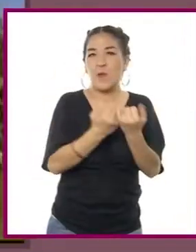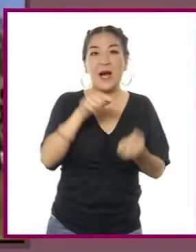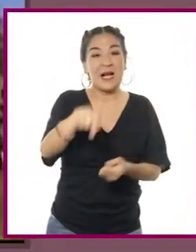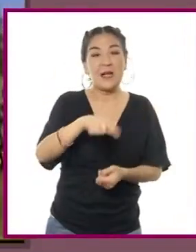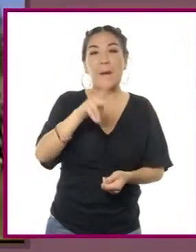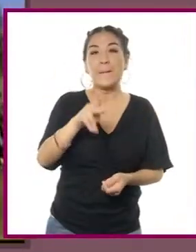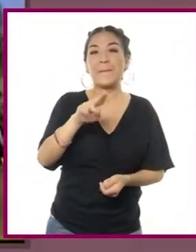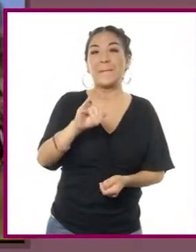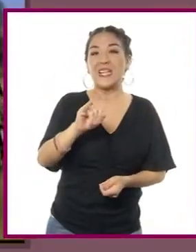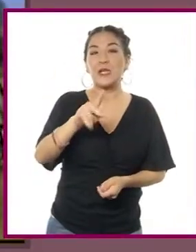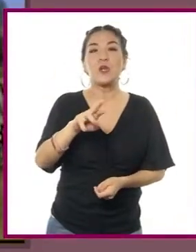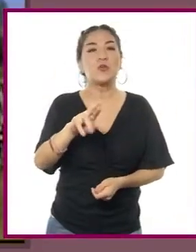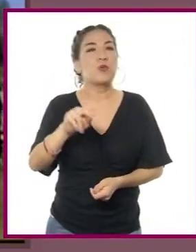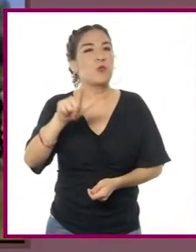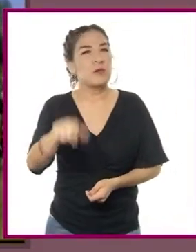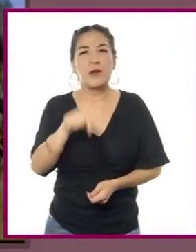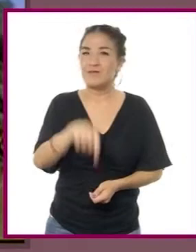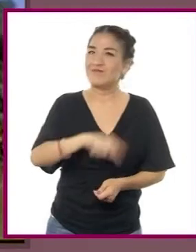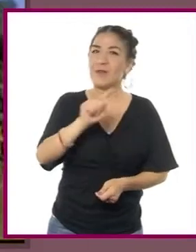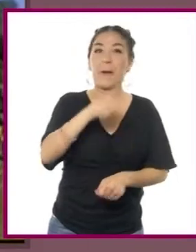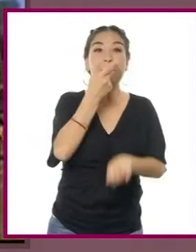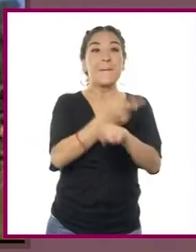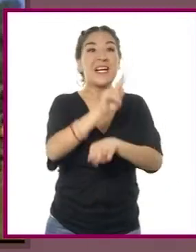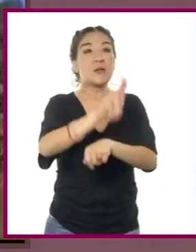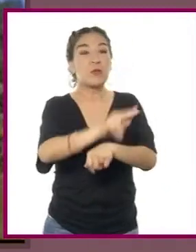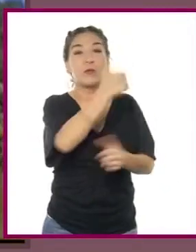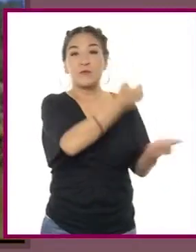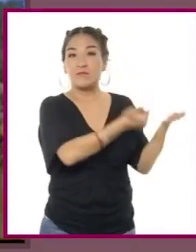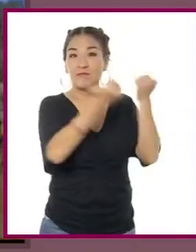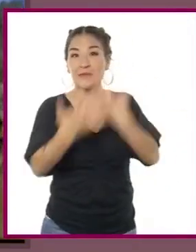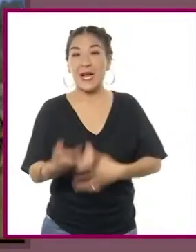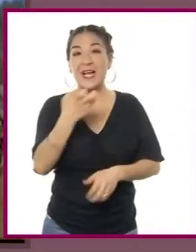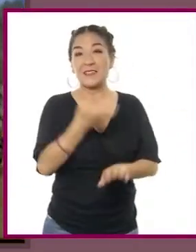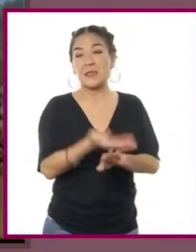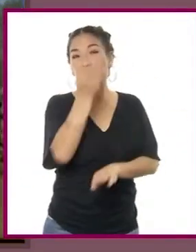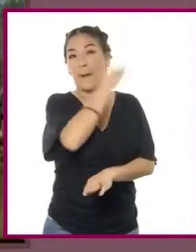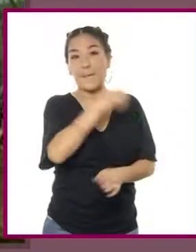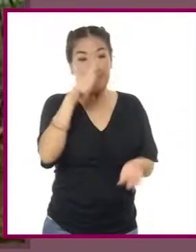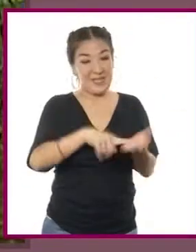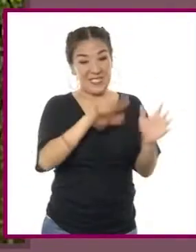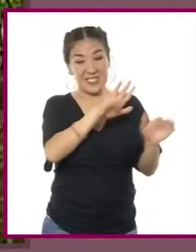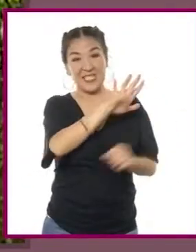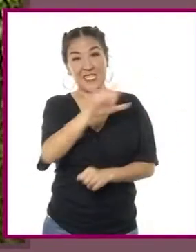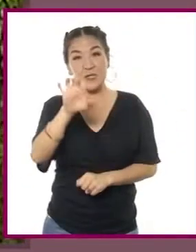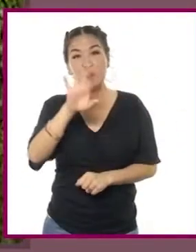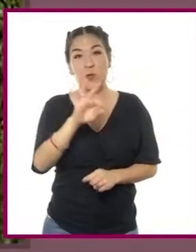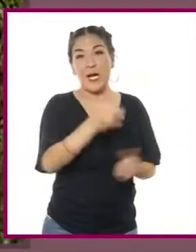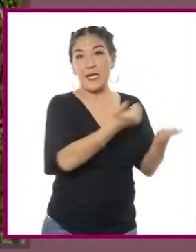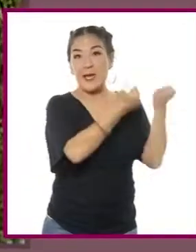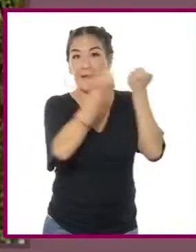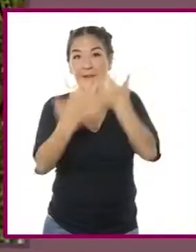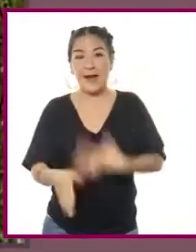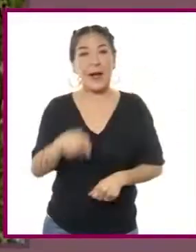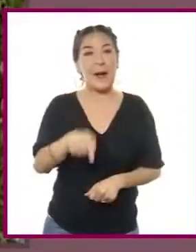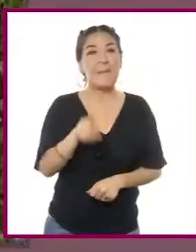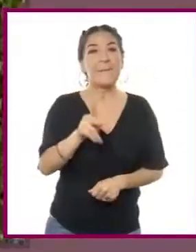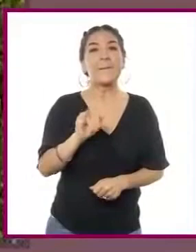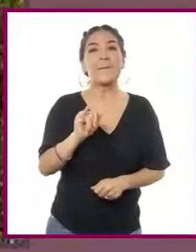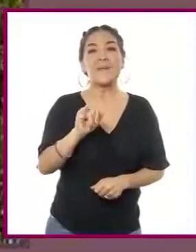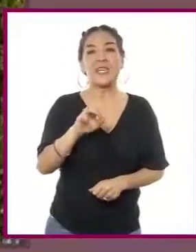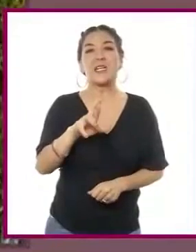porque el pirú fue una especie traída de Perú hacia 1540. Se